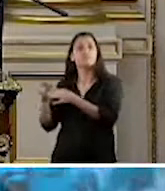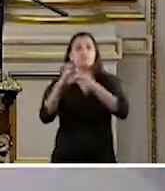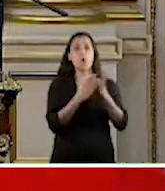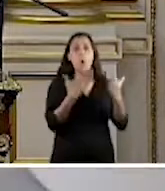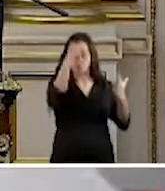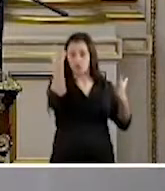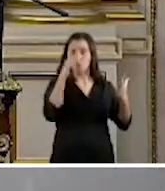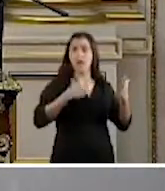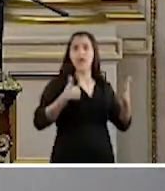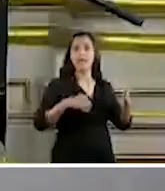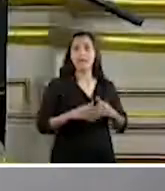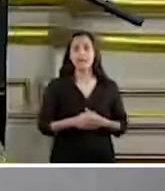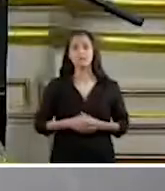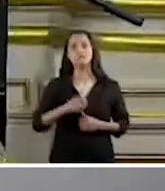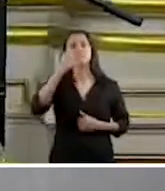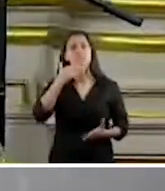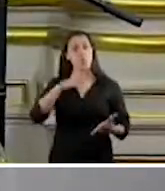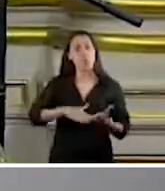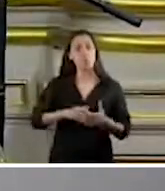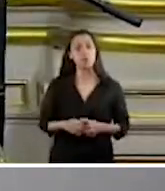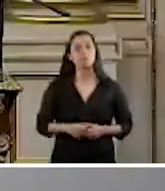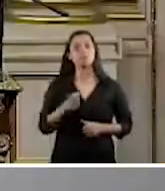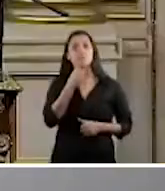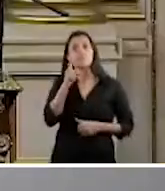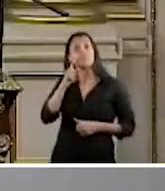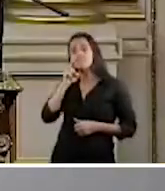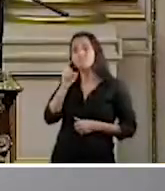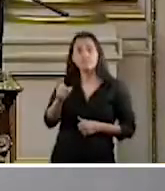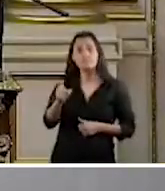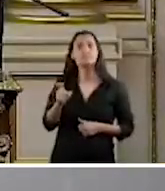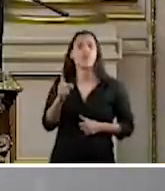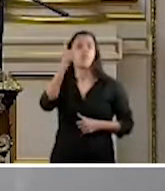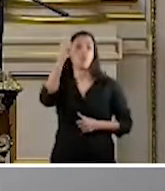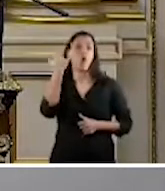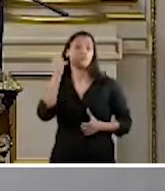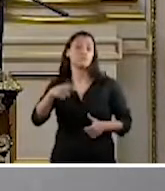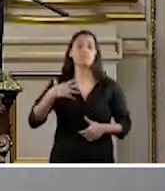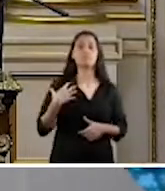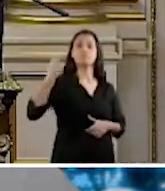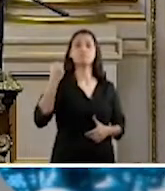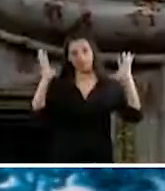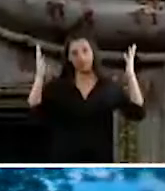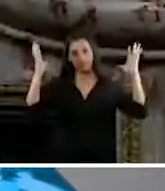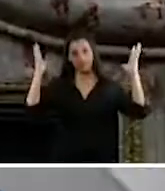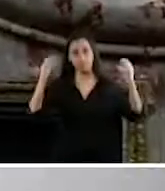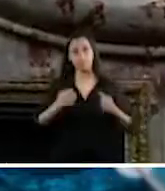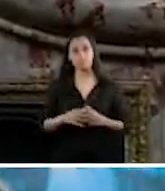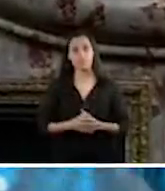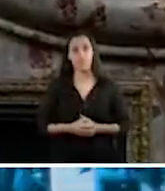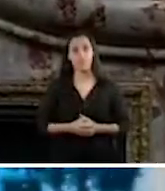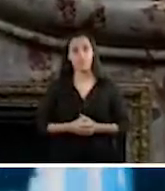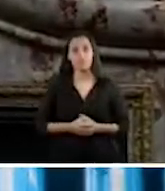en los medios a ver el optimismo no lo perdemos porque en definitiva nosotros seguimos creyendo y seguimos apostando el tema que nos tienen